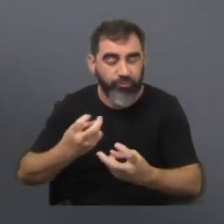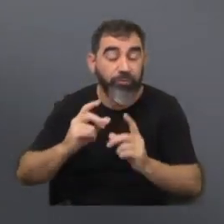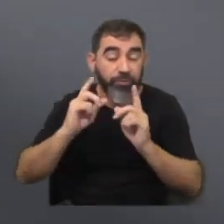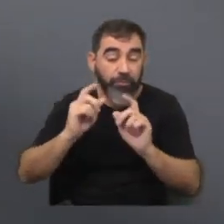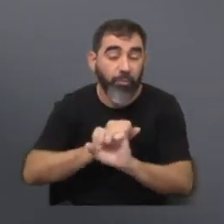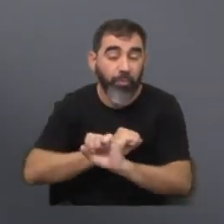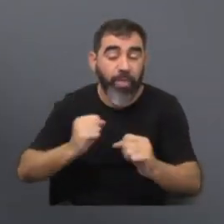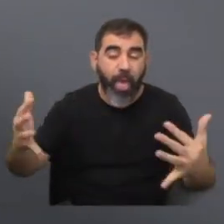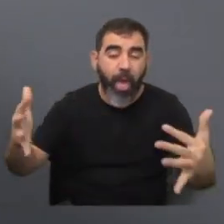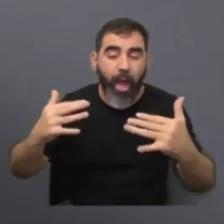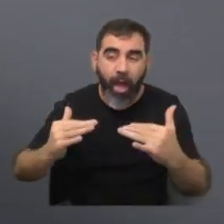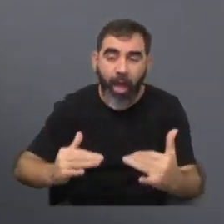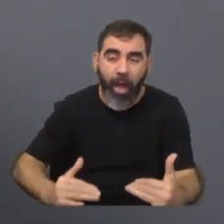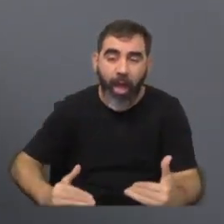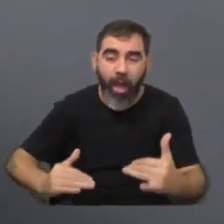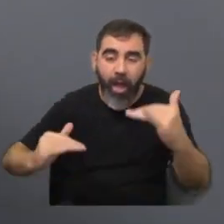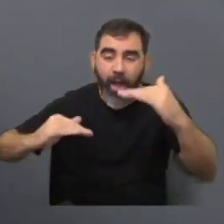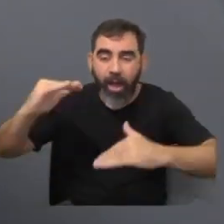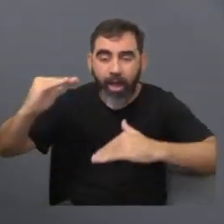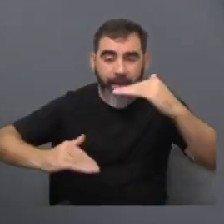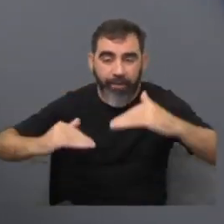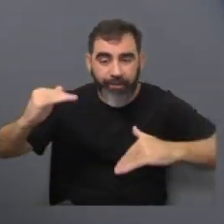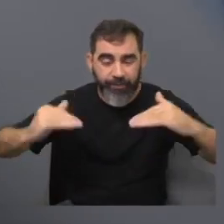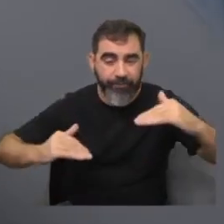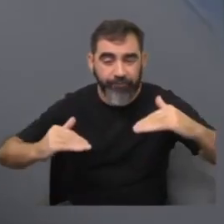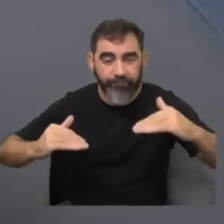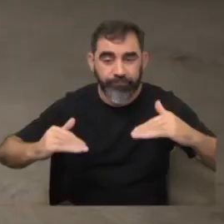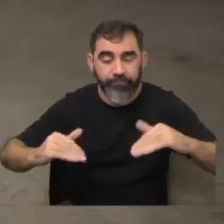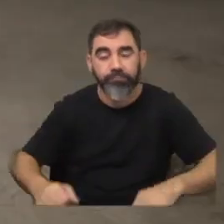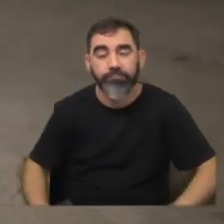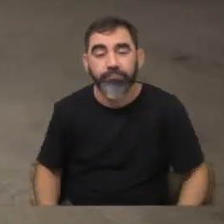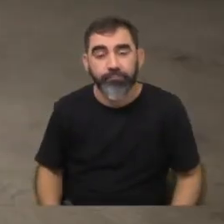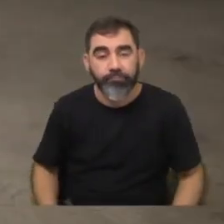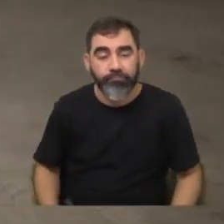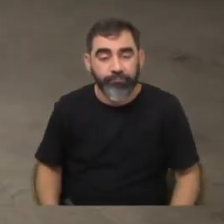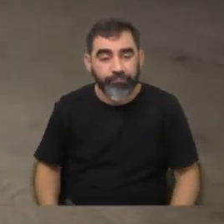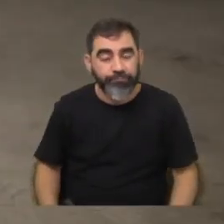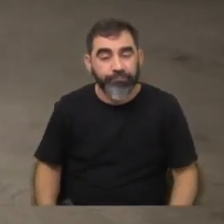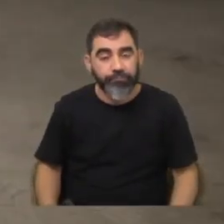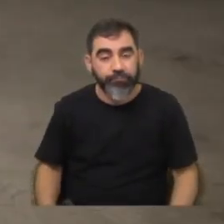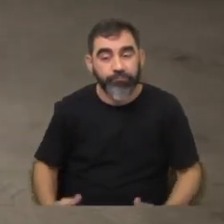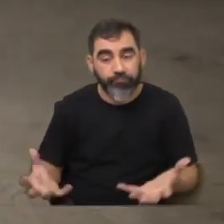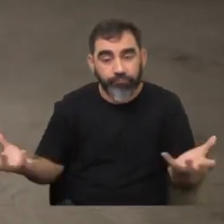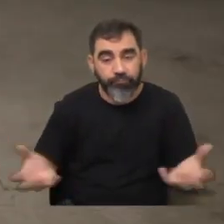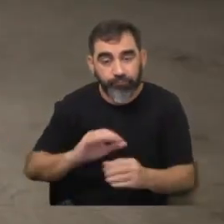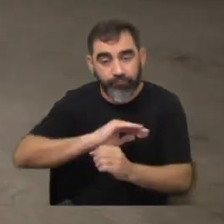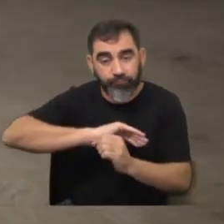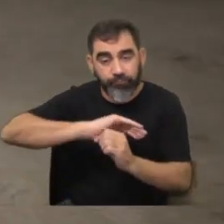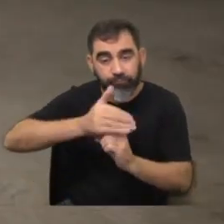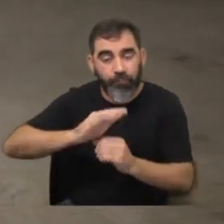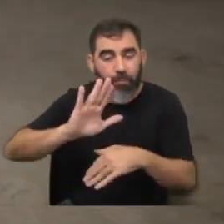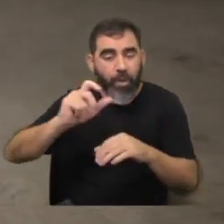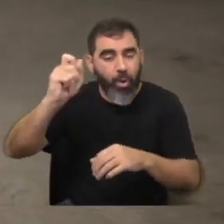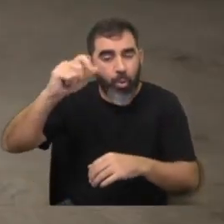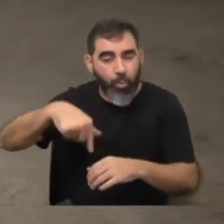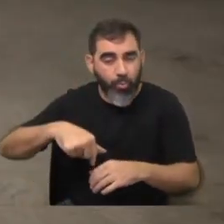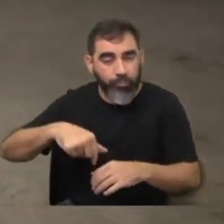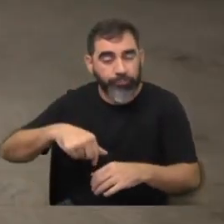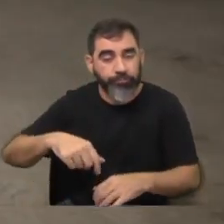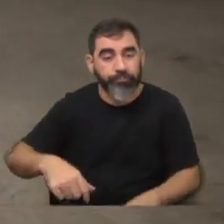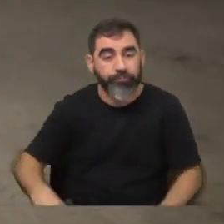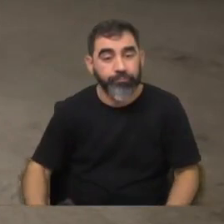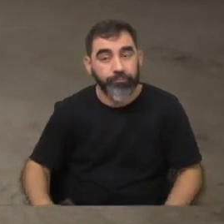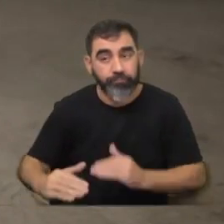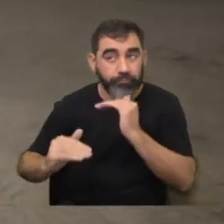es un aire ascendente inestable después de haber sido calentada la superficie de la Tierra. Esas son como las más comunes.